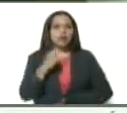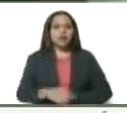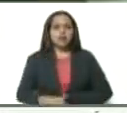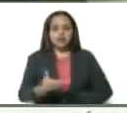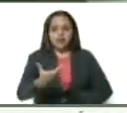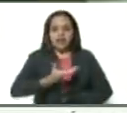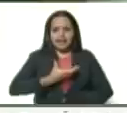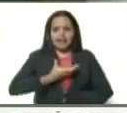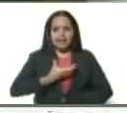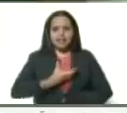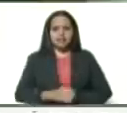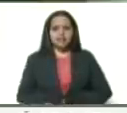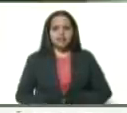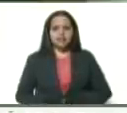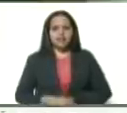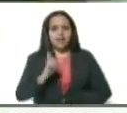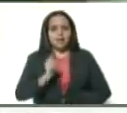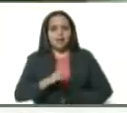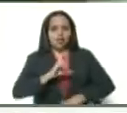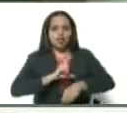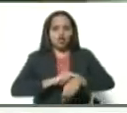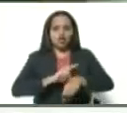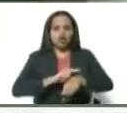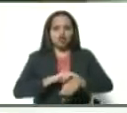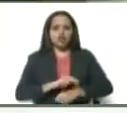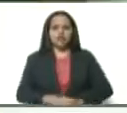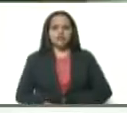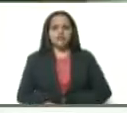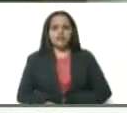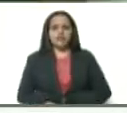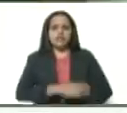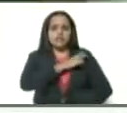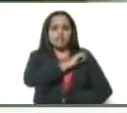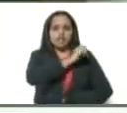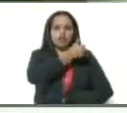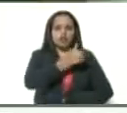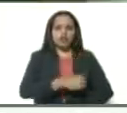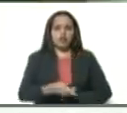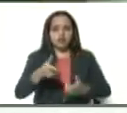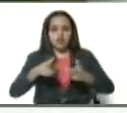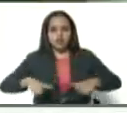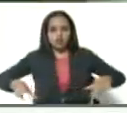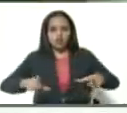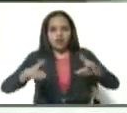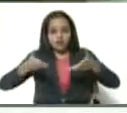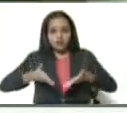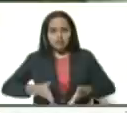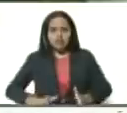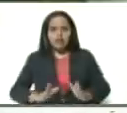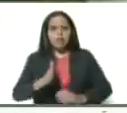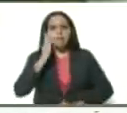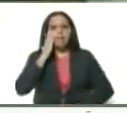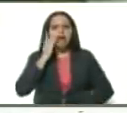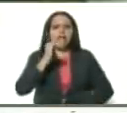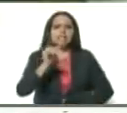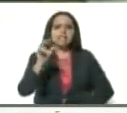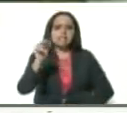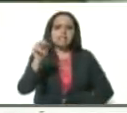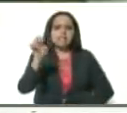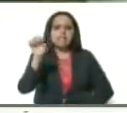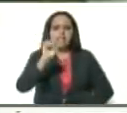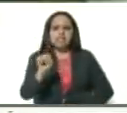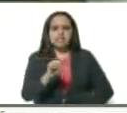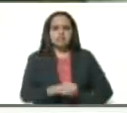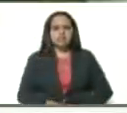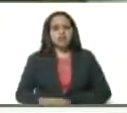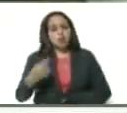alcaldesa, con la doctora Leide González, directora del maternal Mama Inés, y el doctor Luis